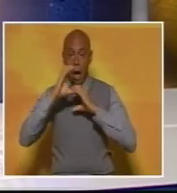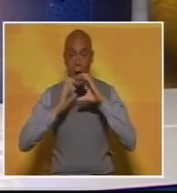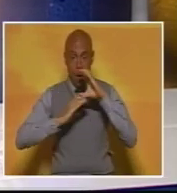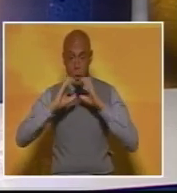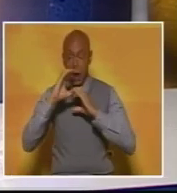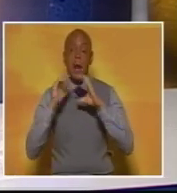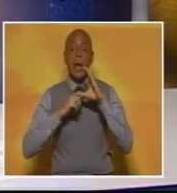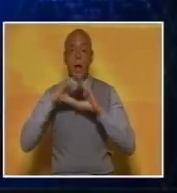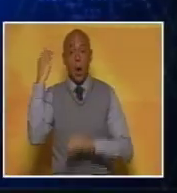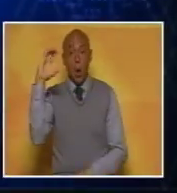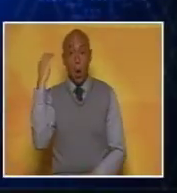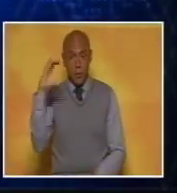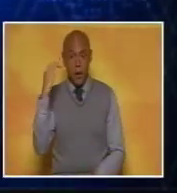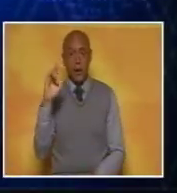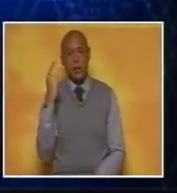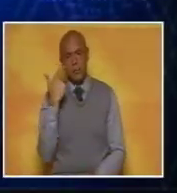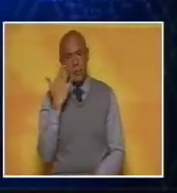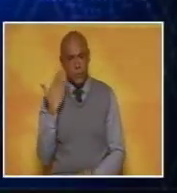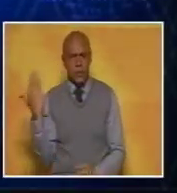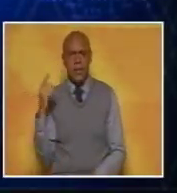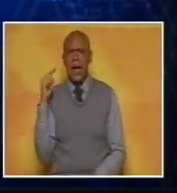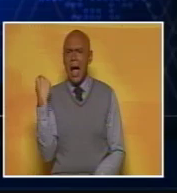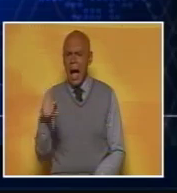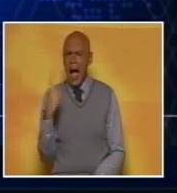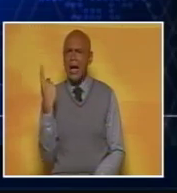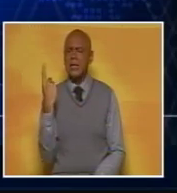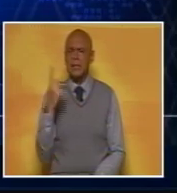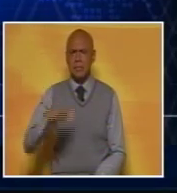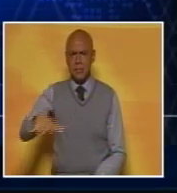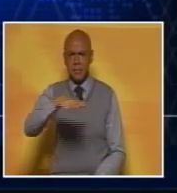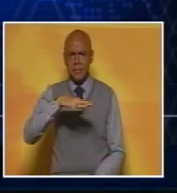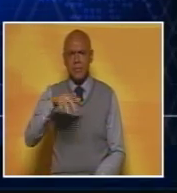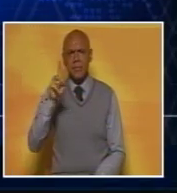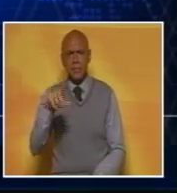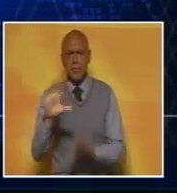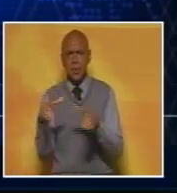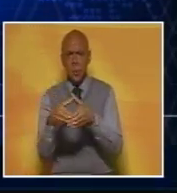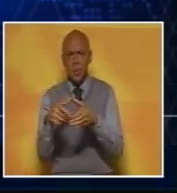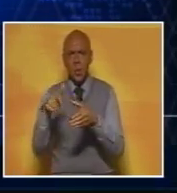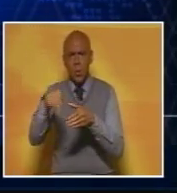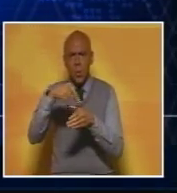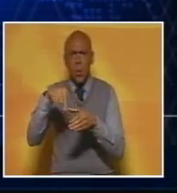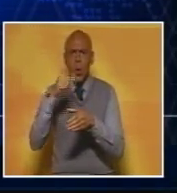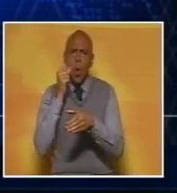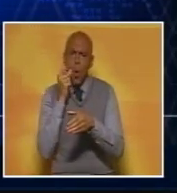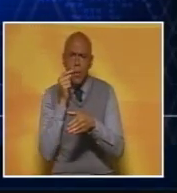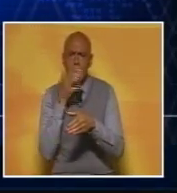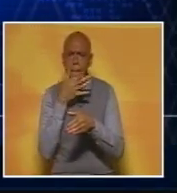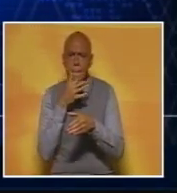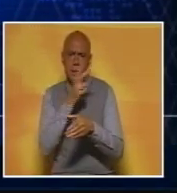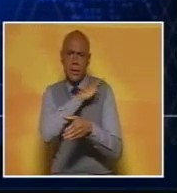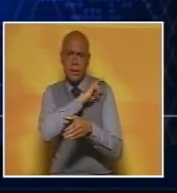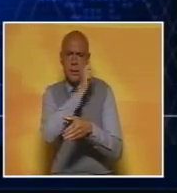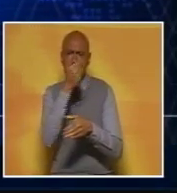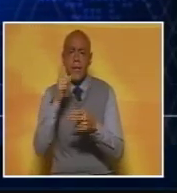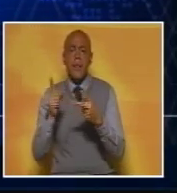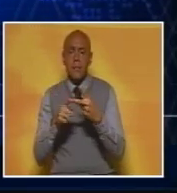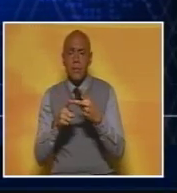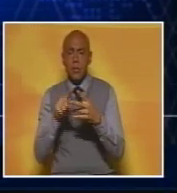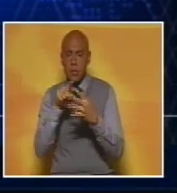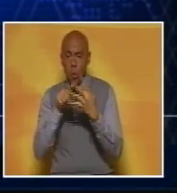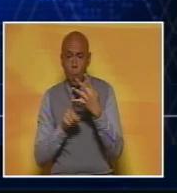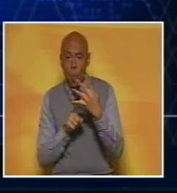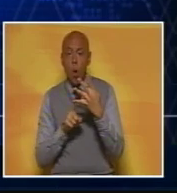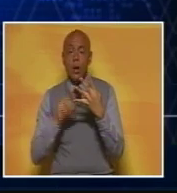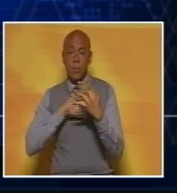suroeste del país. Entre las víctimas mortales está una autoridad de una comunidad local, así como 4 guardias indígenas.